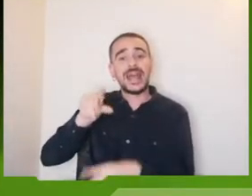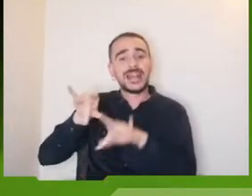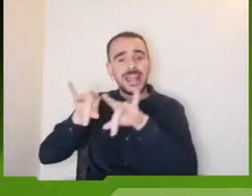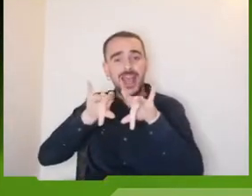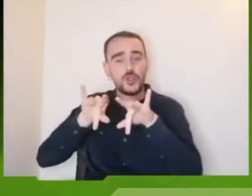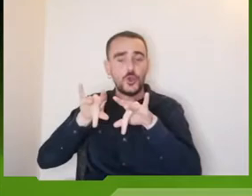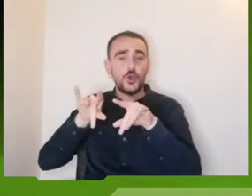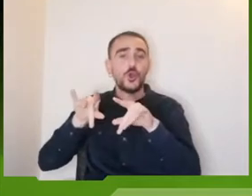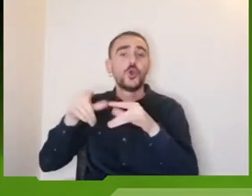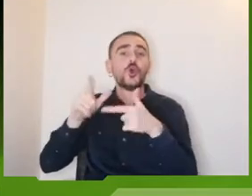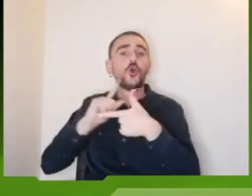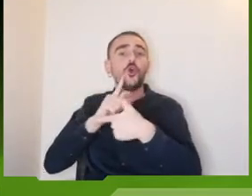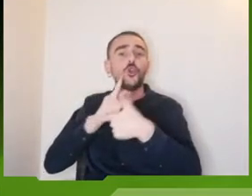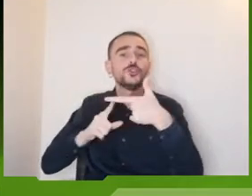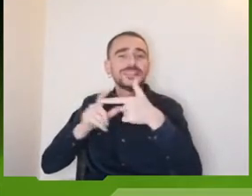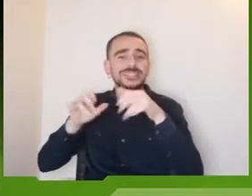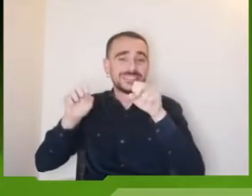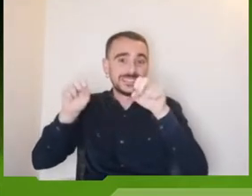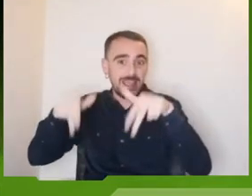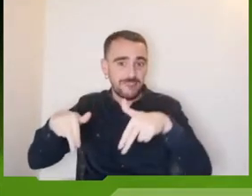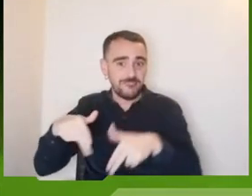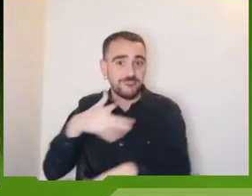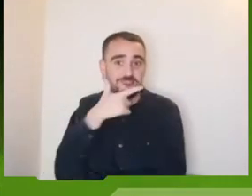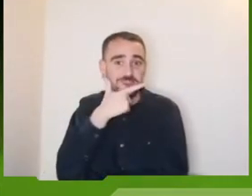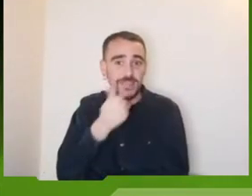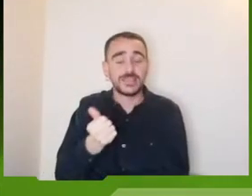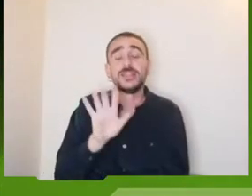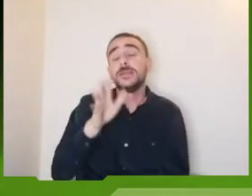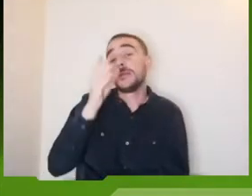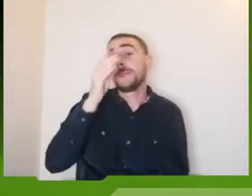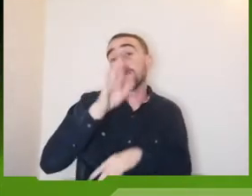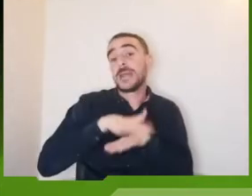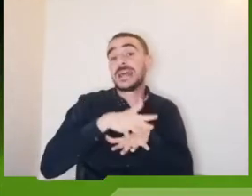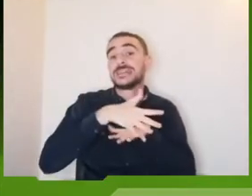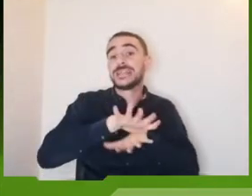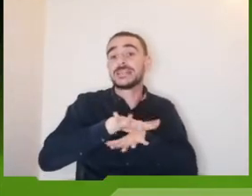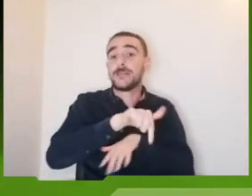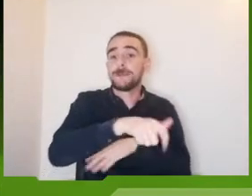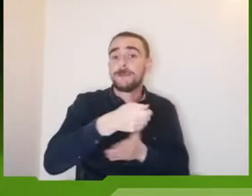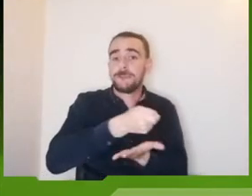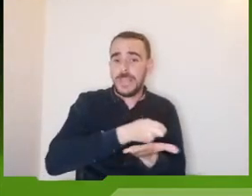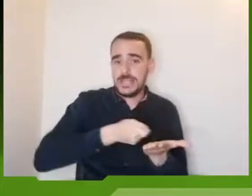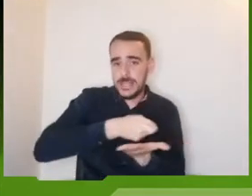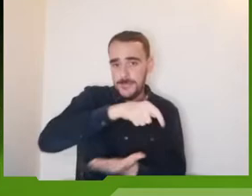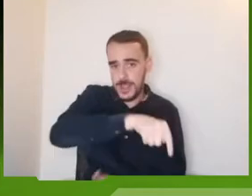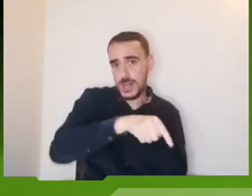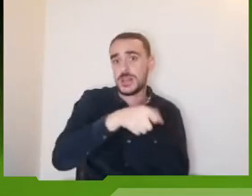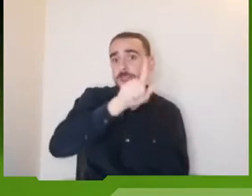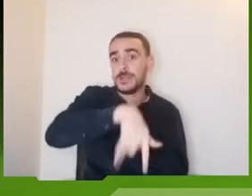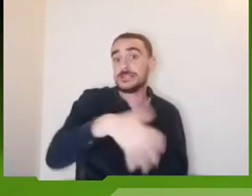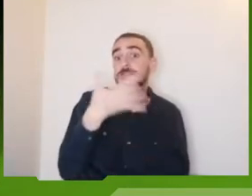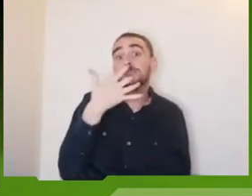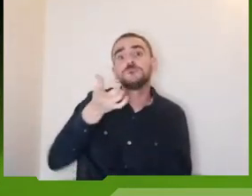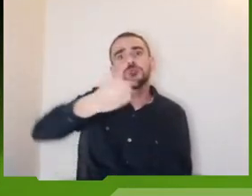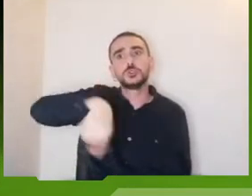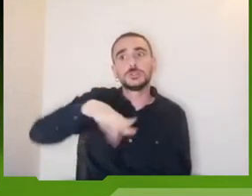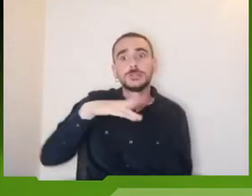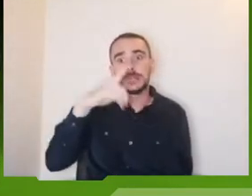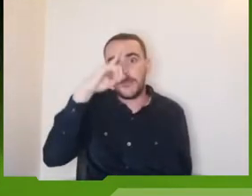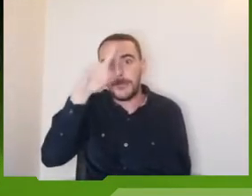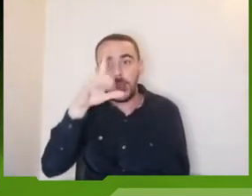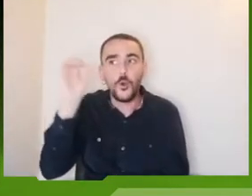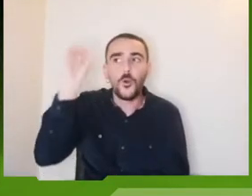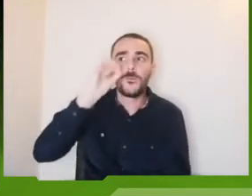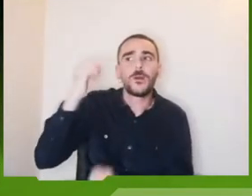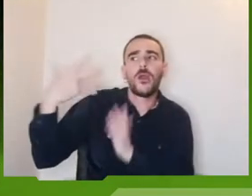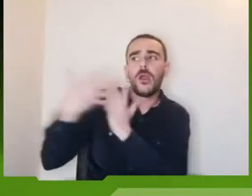Y para la bechamel, no sé, yo creo que sí. Si alguien quiere dar su opinión, será guay leerlo. Porque para la receta